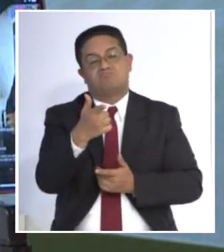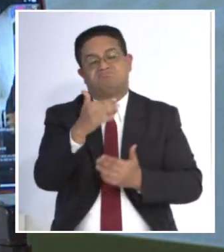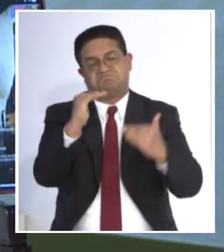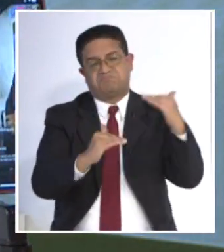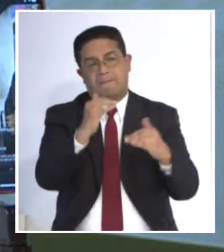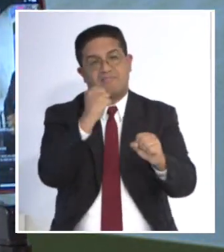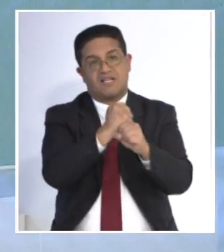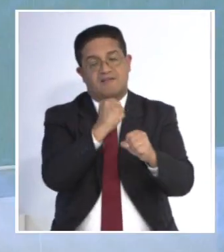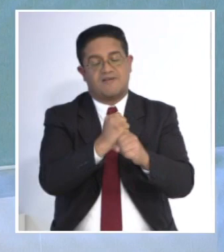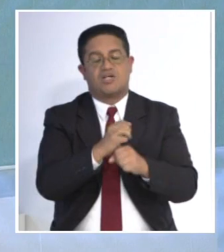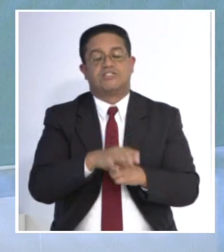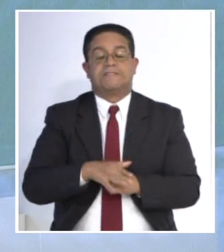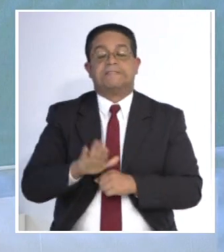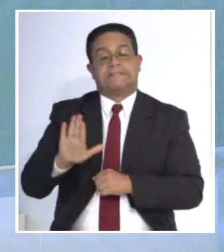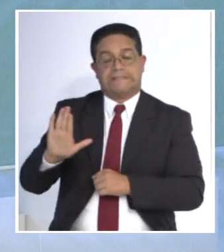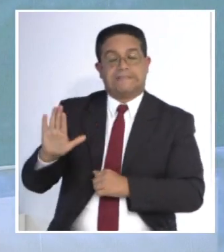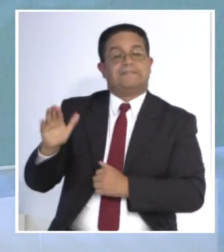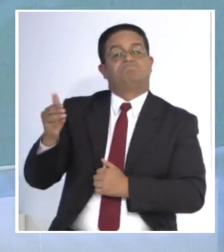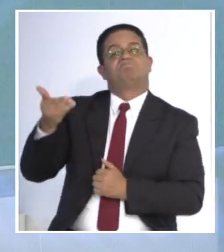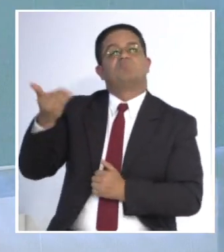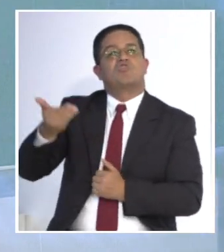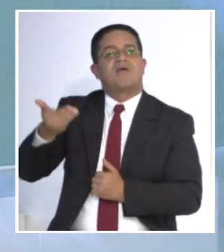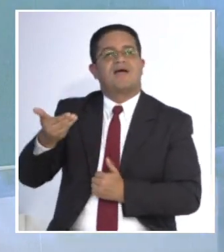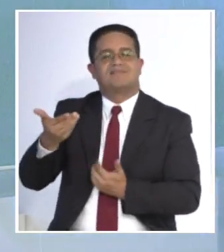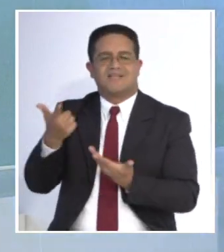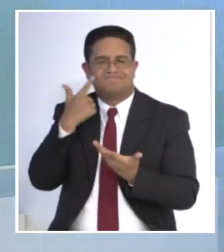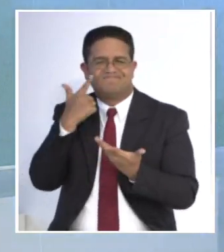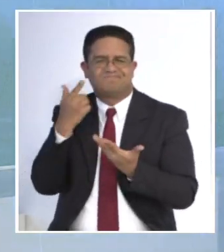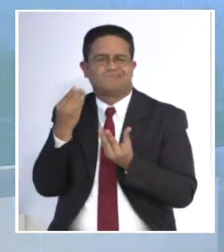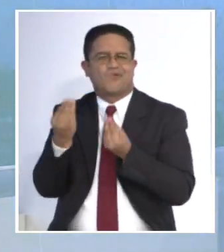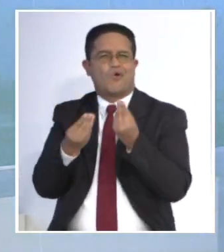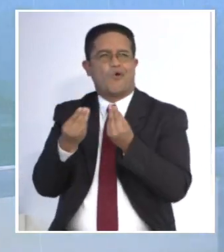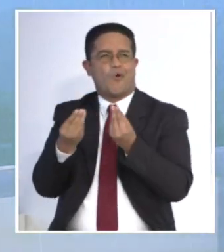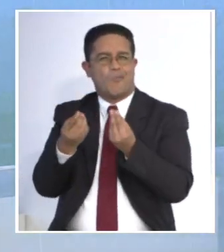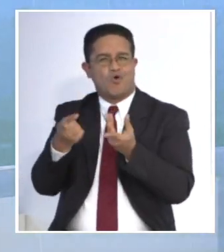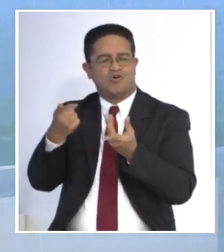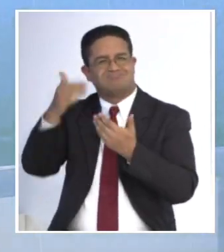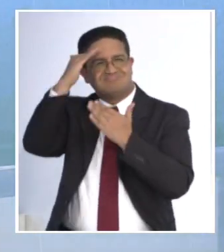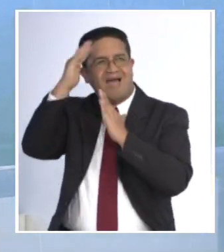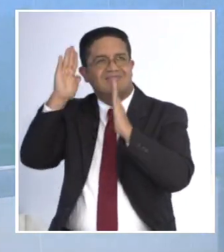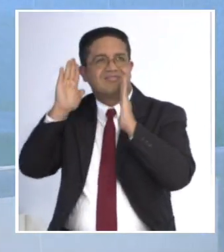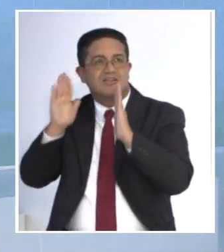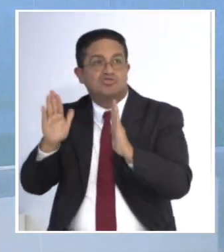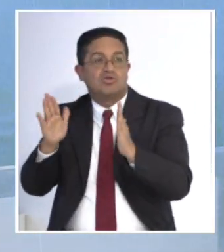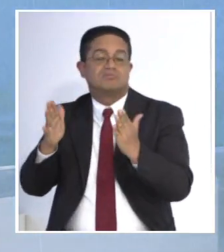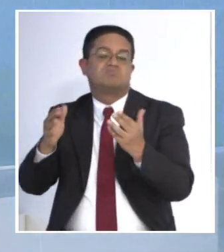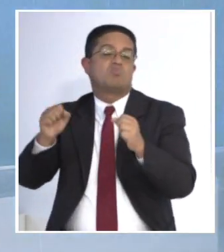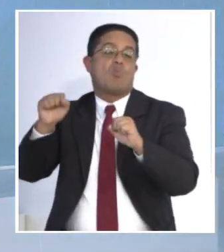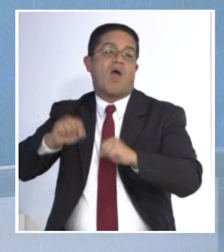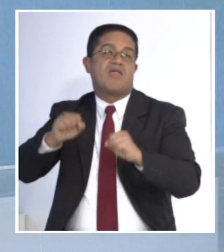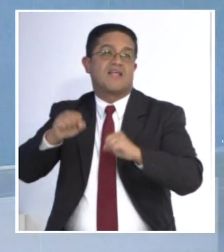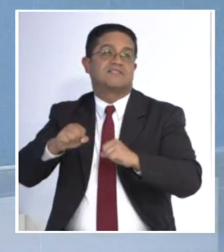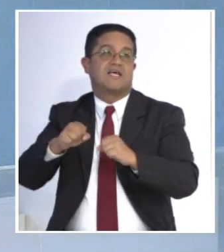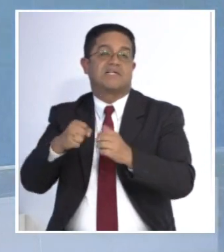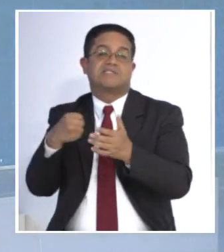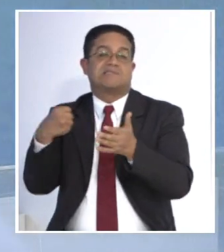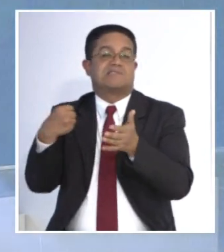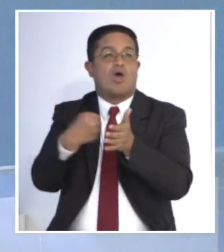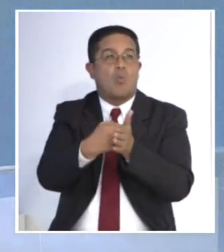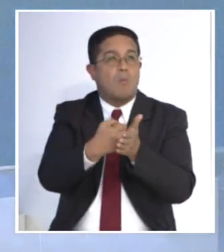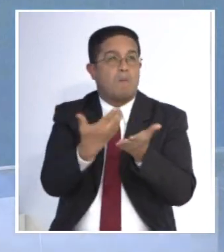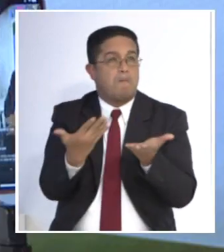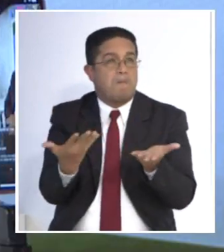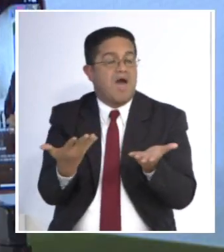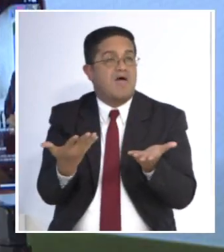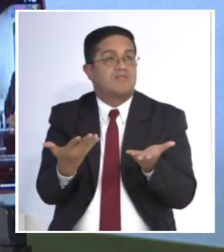Importante esto, hablamos que según el origen se hace un tratamiento. ¿Puede ser traumático y no traumático?